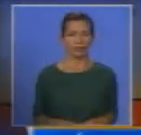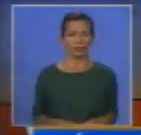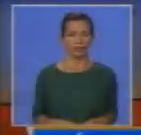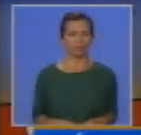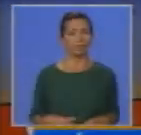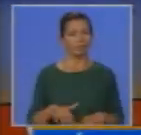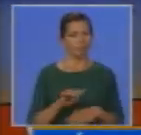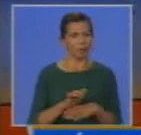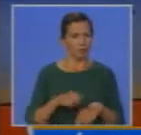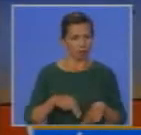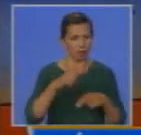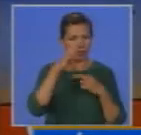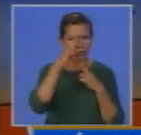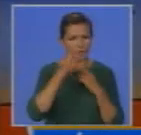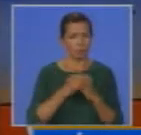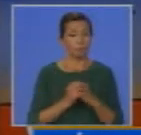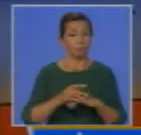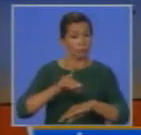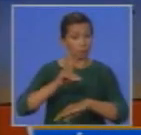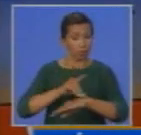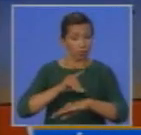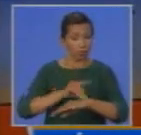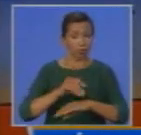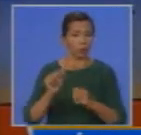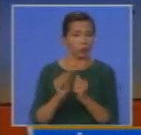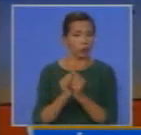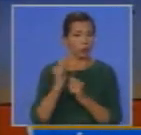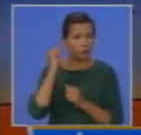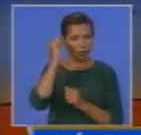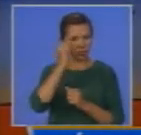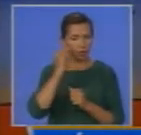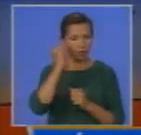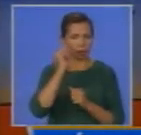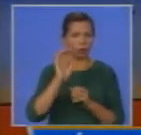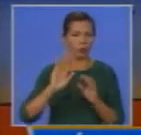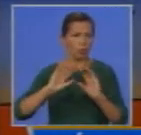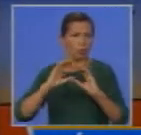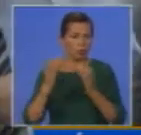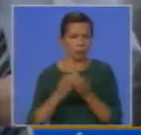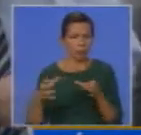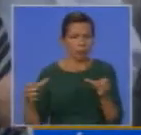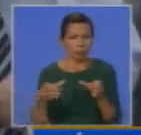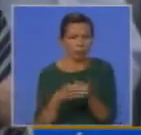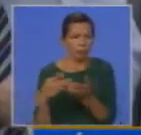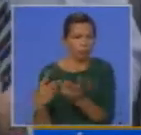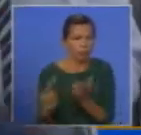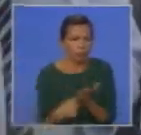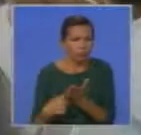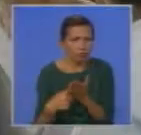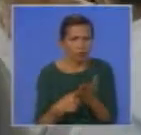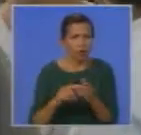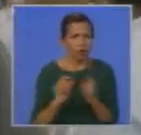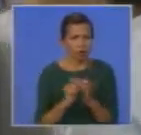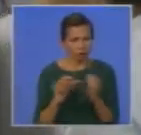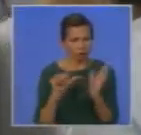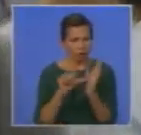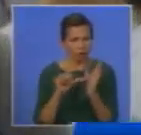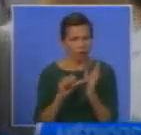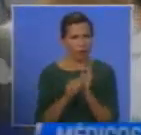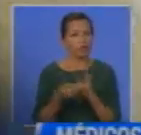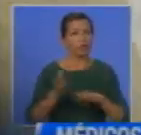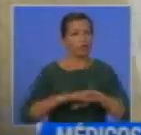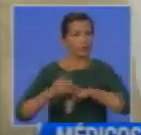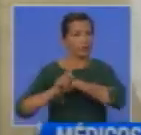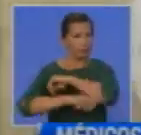Regresamos al país para contarles que los médicos llegaron a un acuerdo con la Comisión del Ejecutivo en torno a la redacción de los artículos